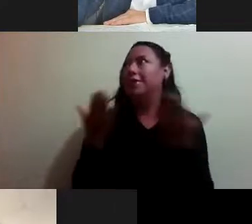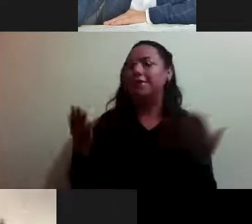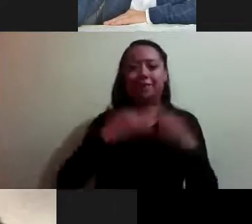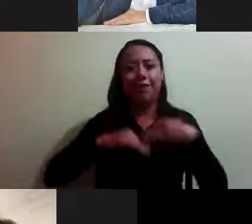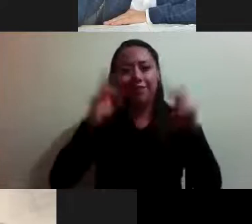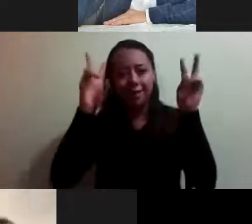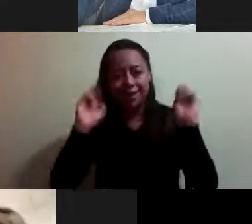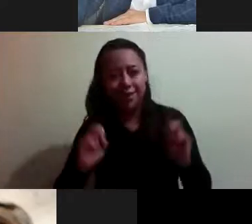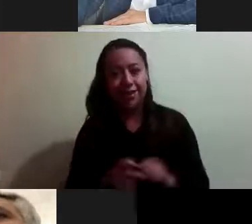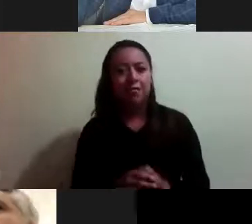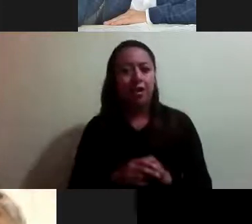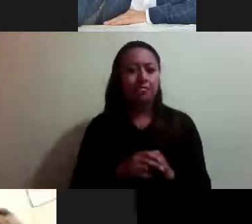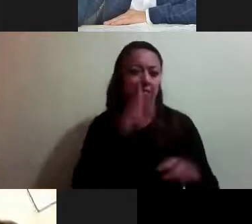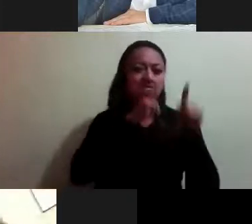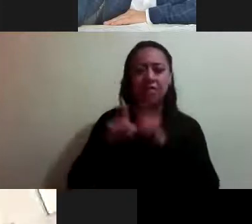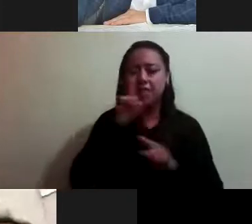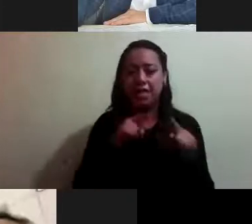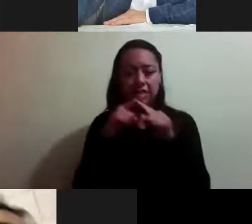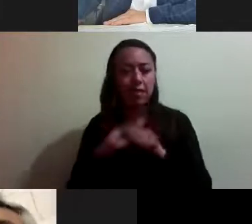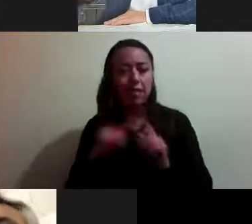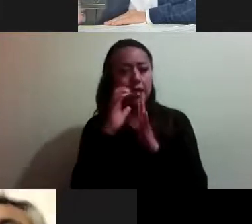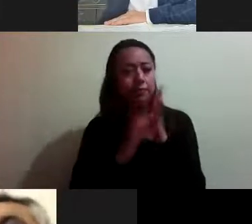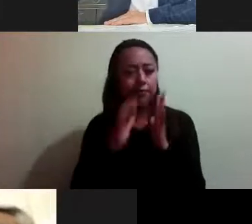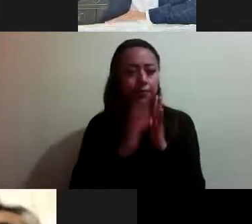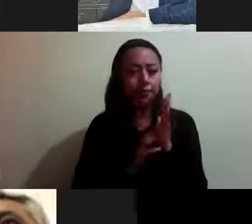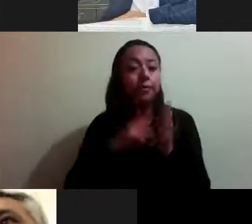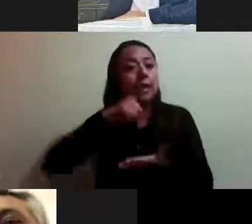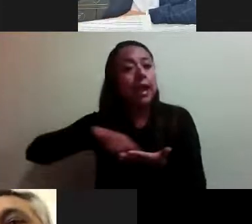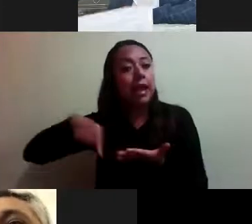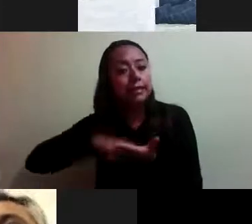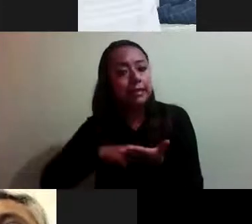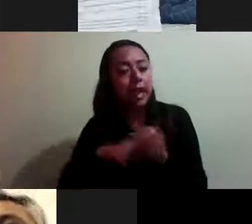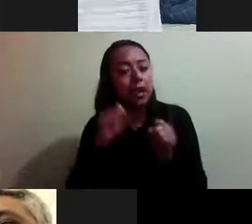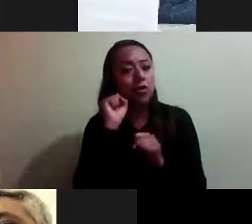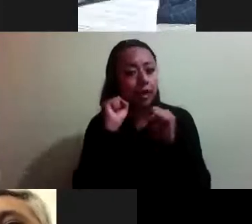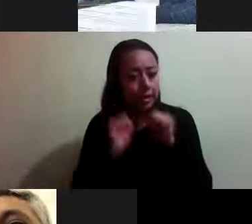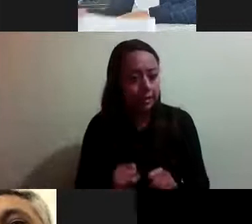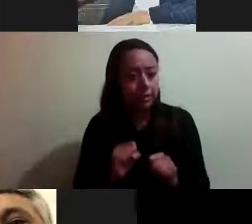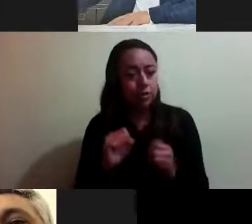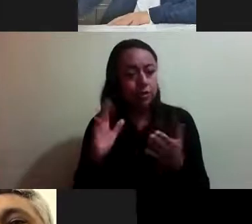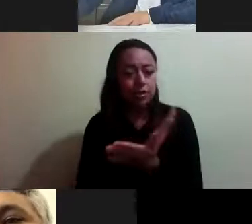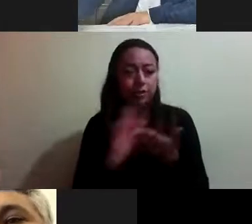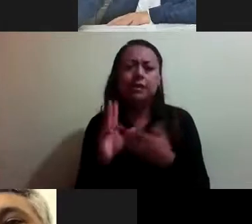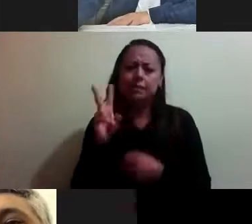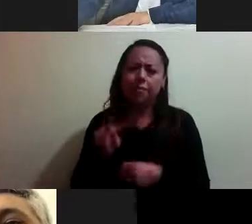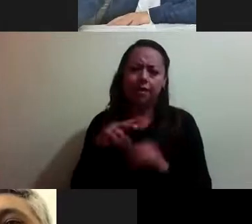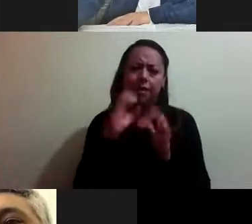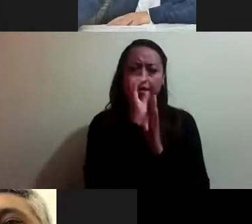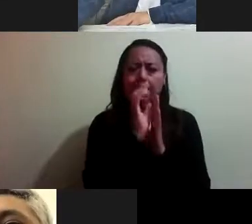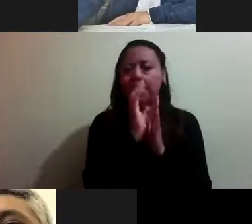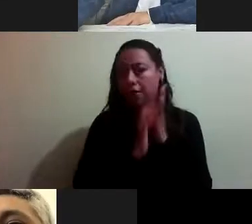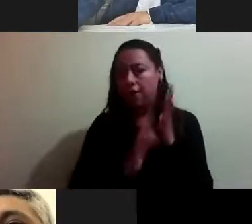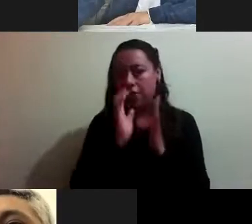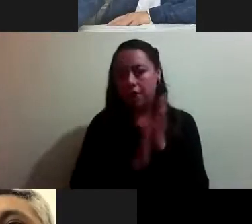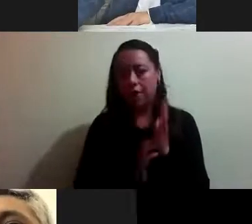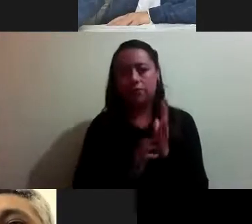las puras mentiras que han dicho, pues cancelaron el seguro de separación. Sí, nos ahorramos un dinerito en seguros, pero vamos a dejar a los trabajadores